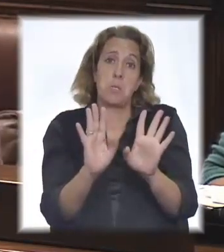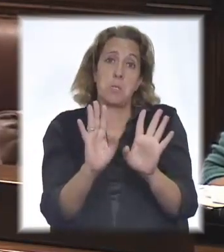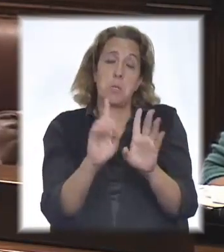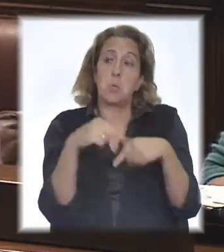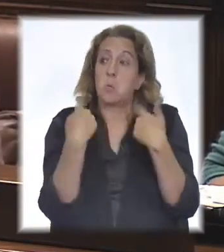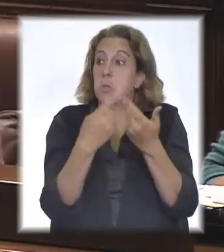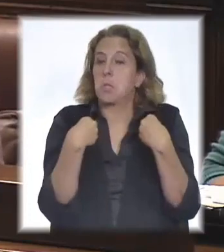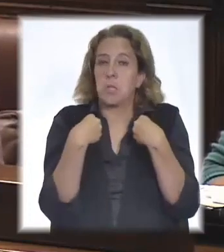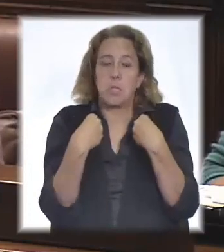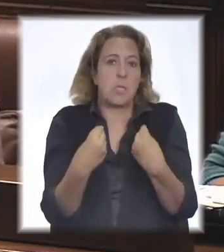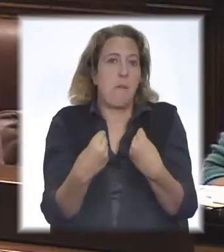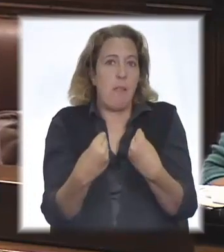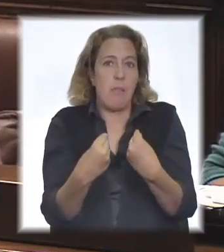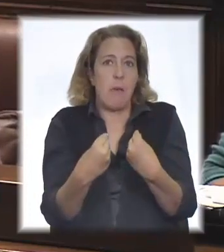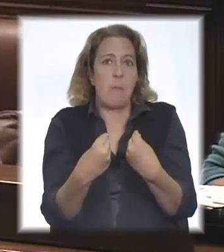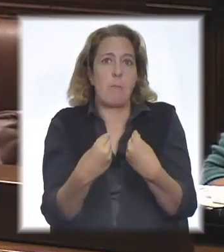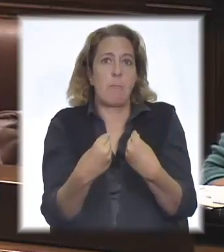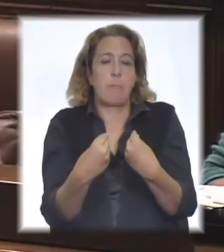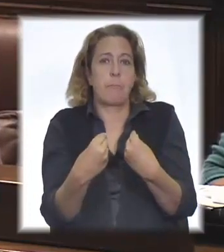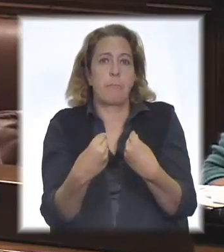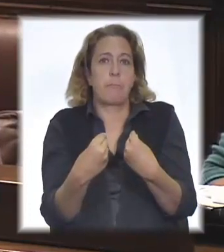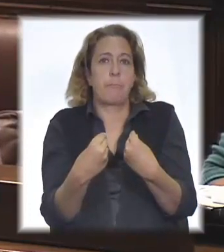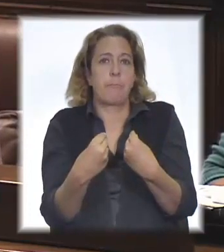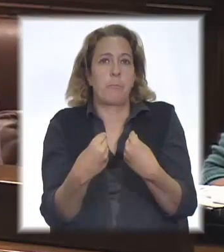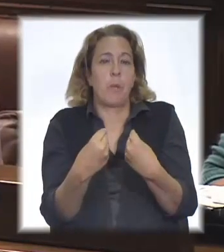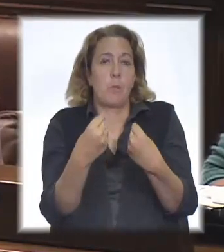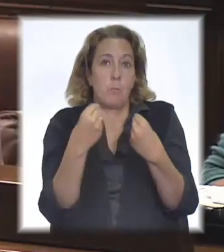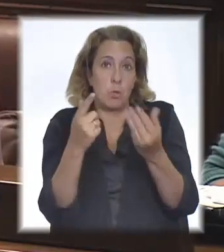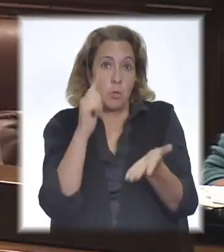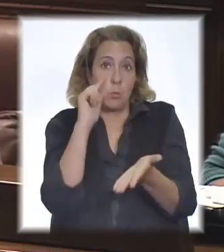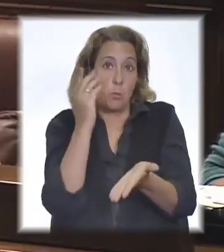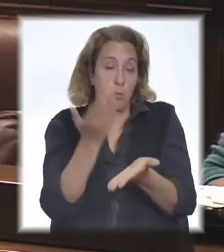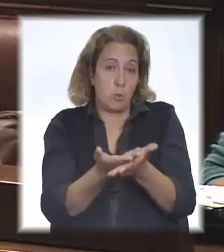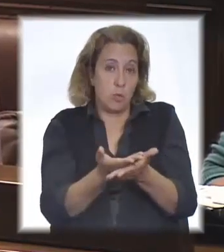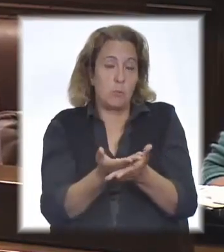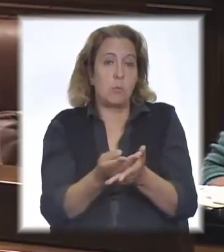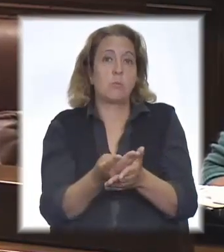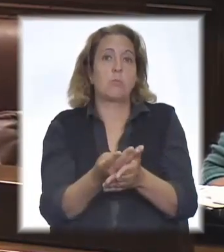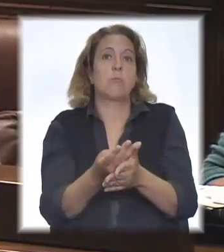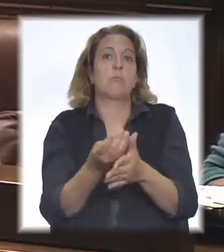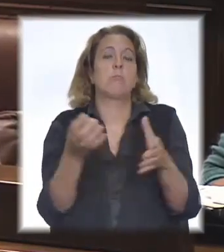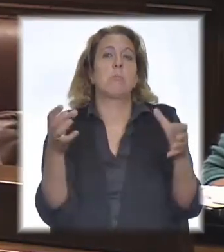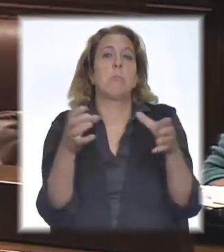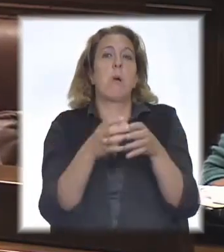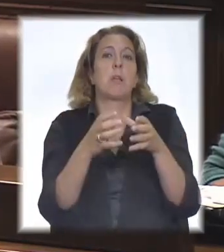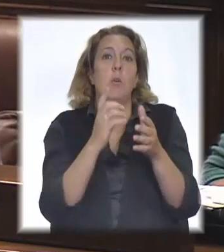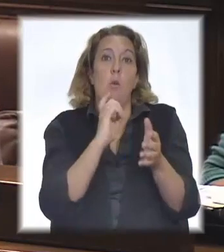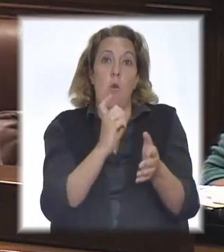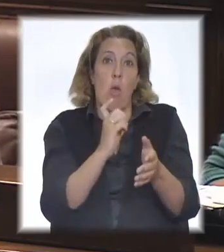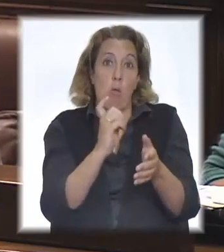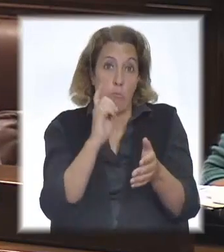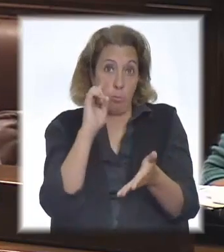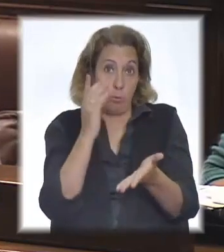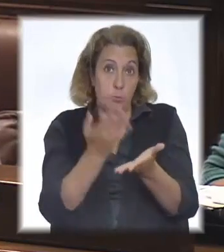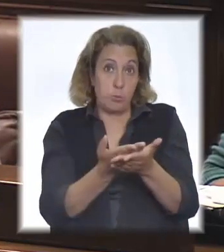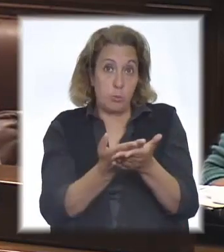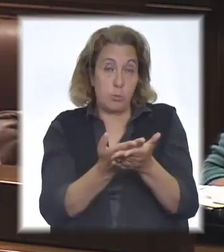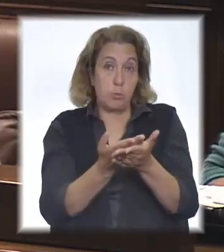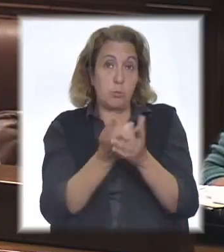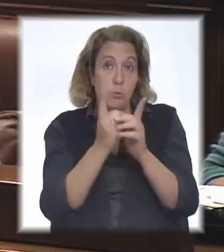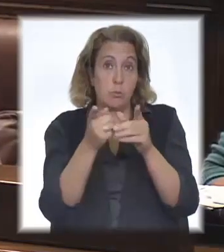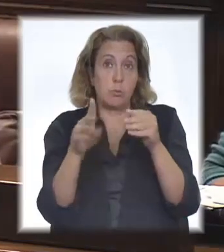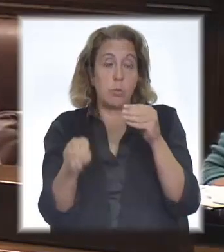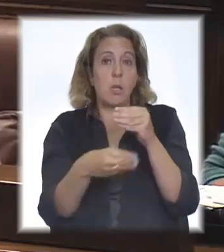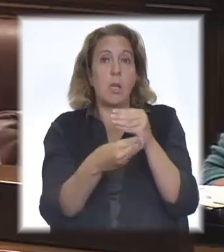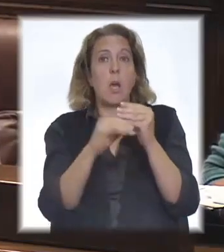nuestra sensibilidad y por eso le propusimos y cuando el partido colorado si no me equivoco propuso agregar a